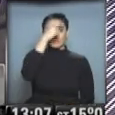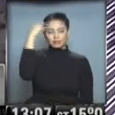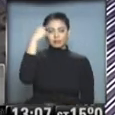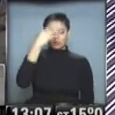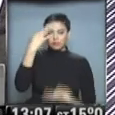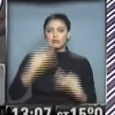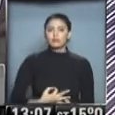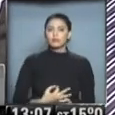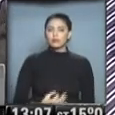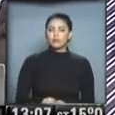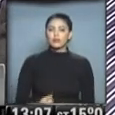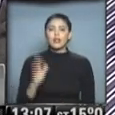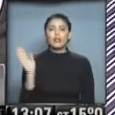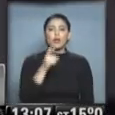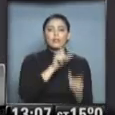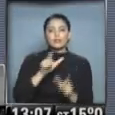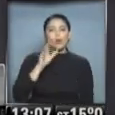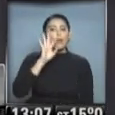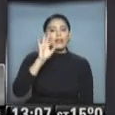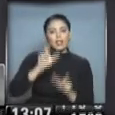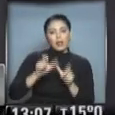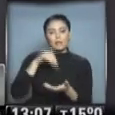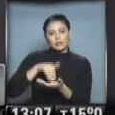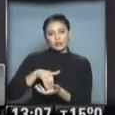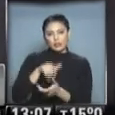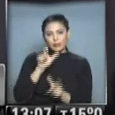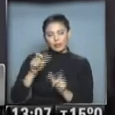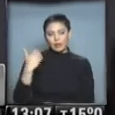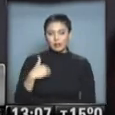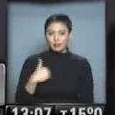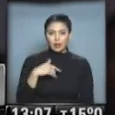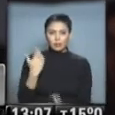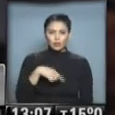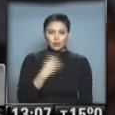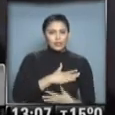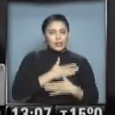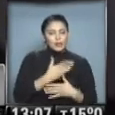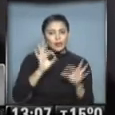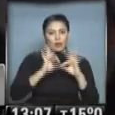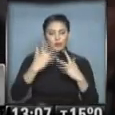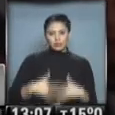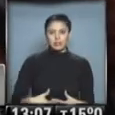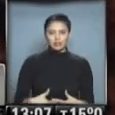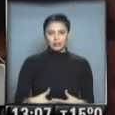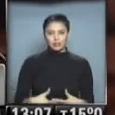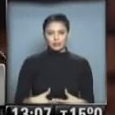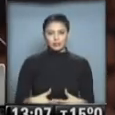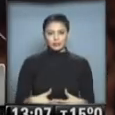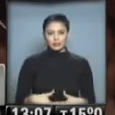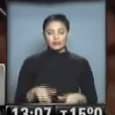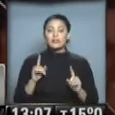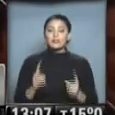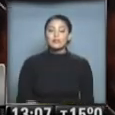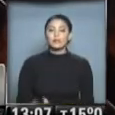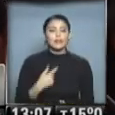enérgico a los 40 millones de argentinos y ese fue nuestro enamoramiento pero quiero